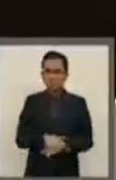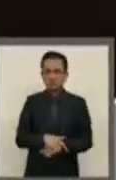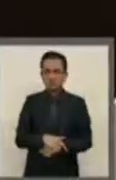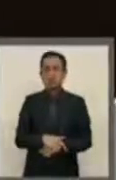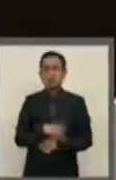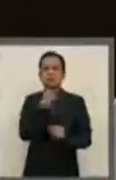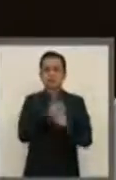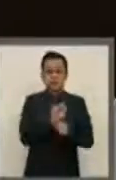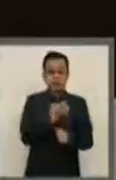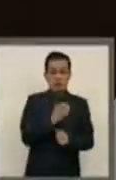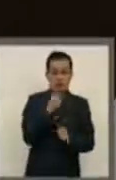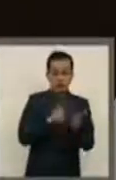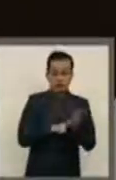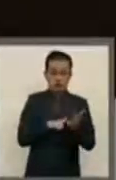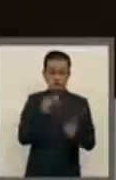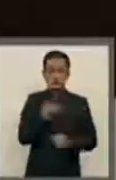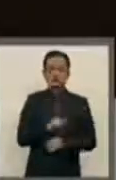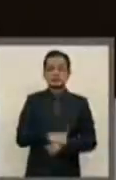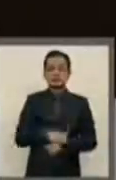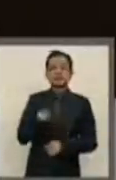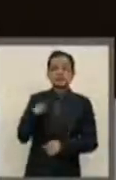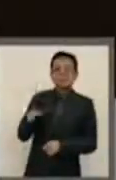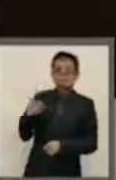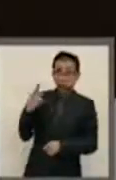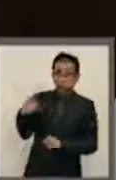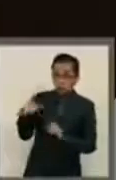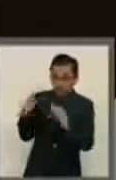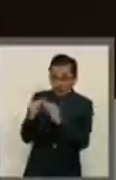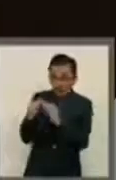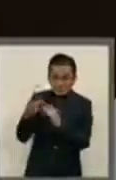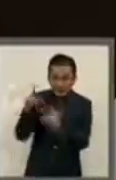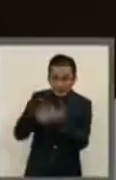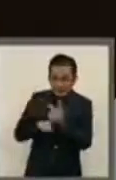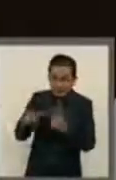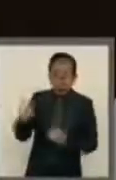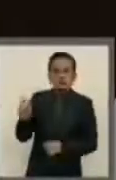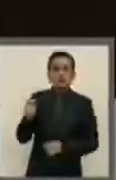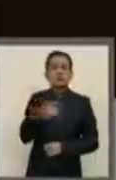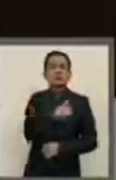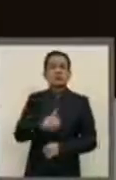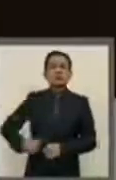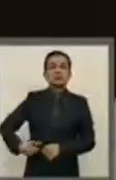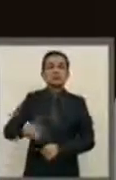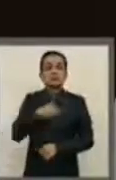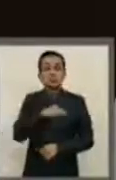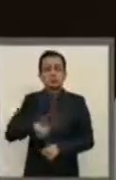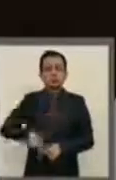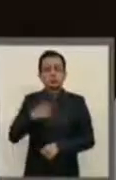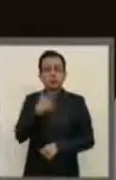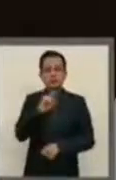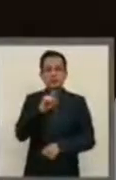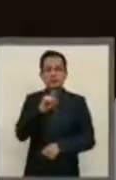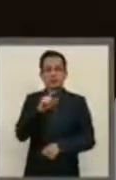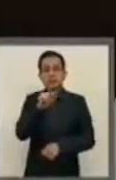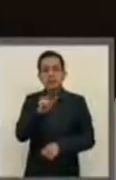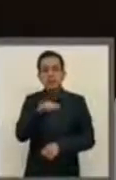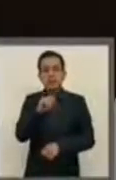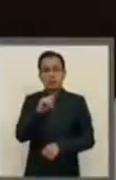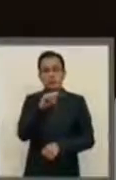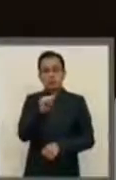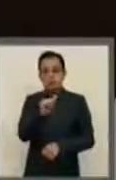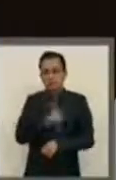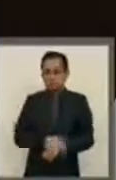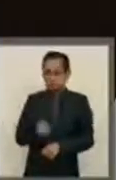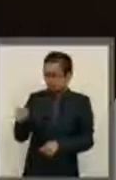1 de enero de 2016, arteramente en su domicilio, fue asesinada la presidenta municipal Gisela Mota. Y a